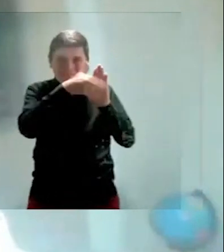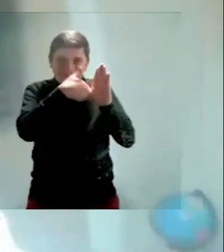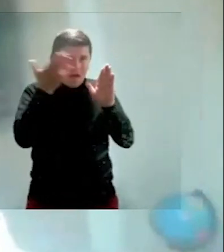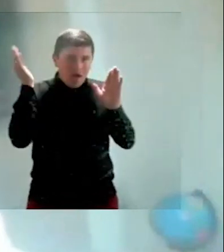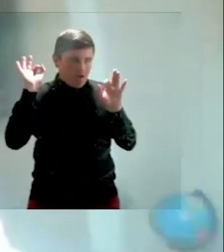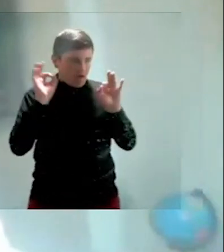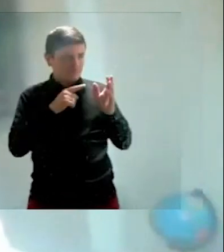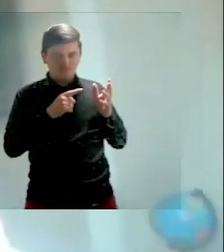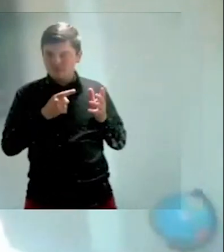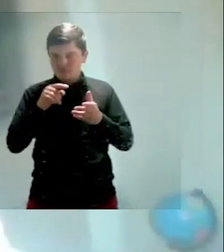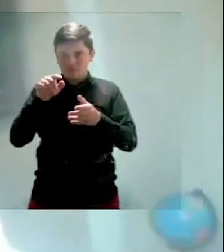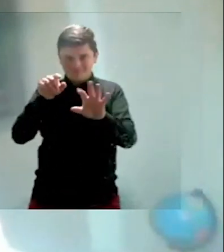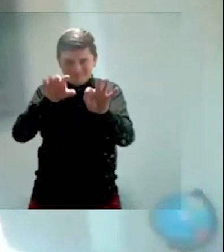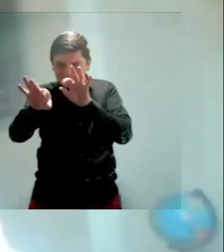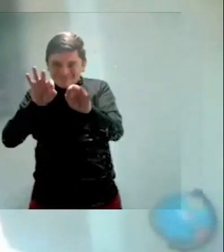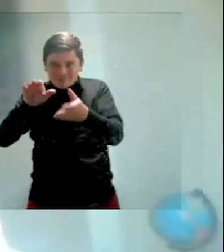Creo que